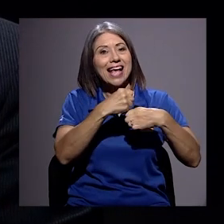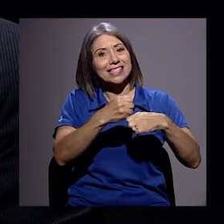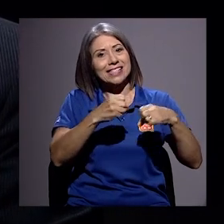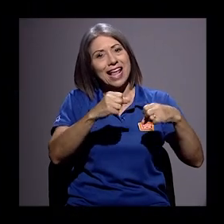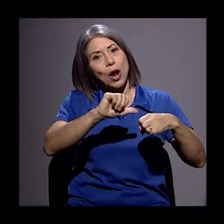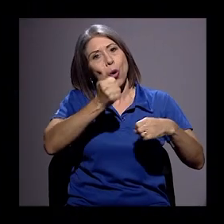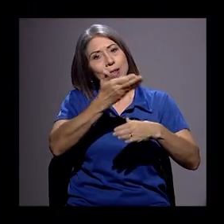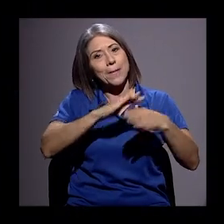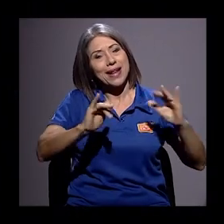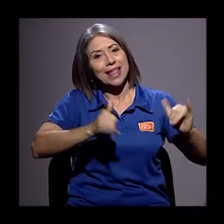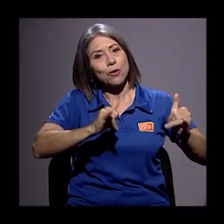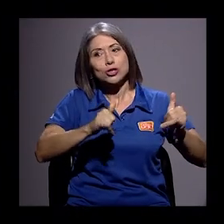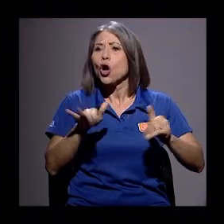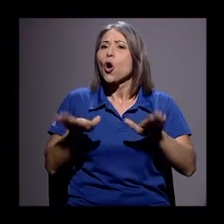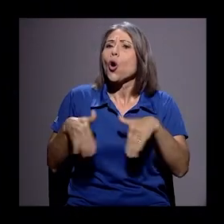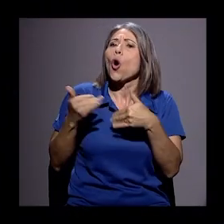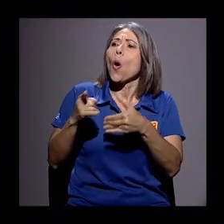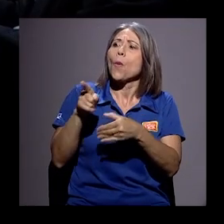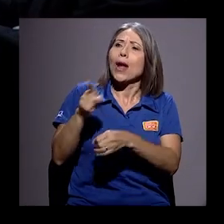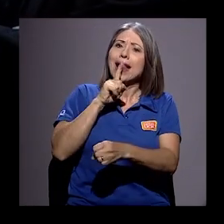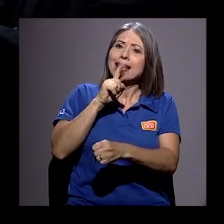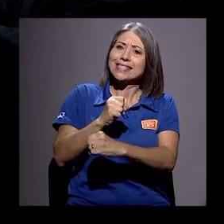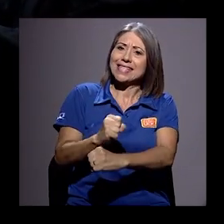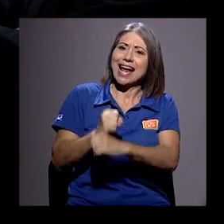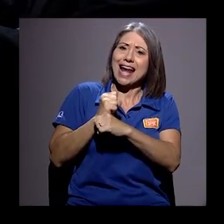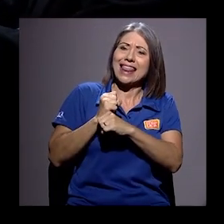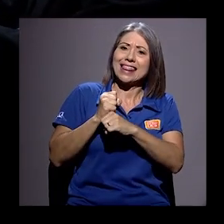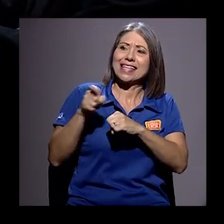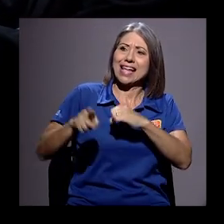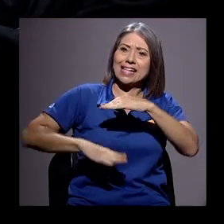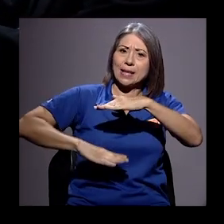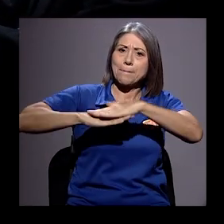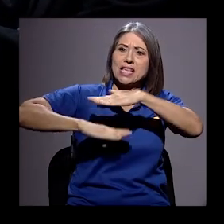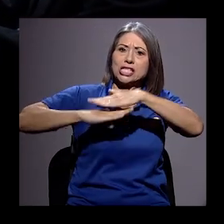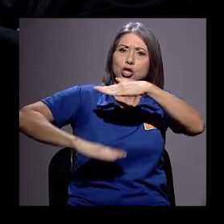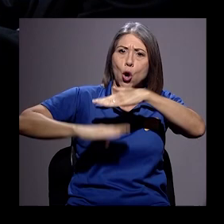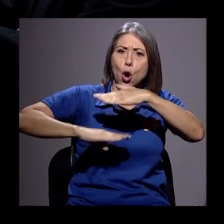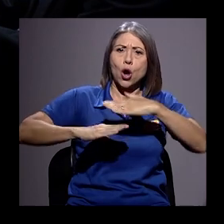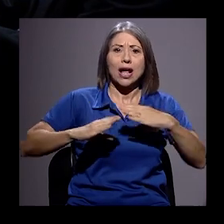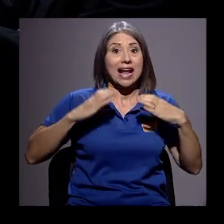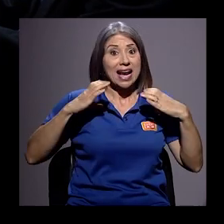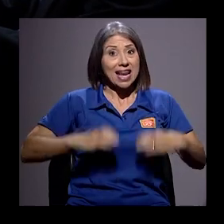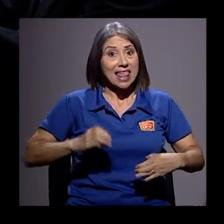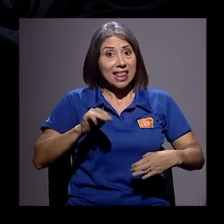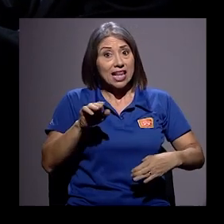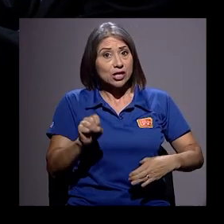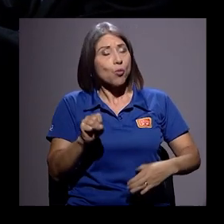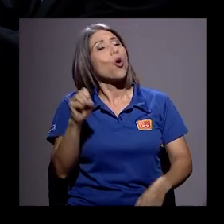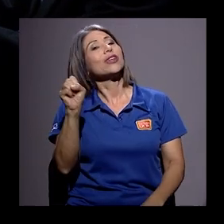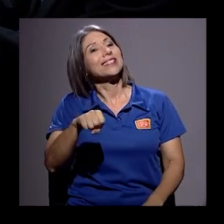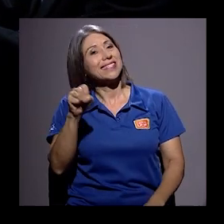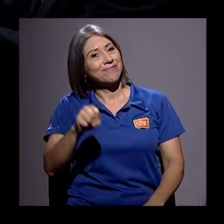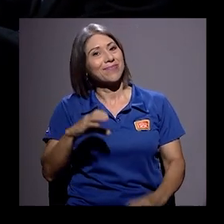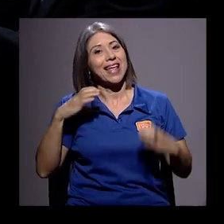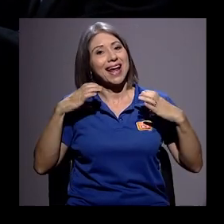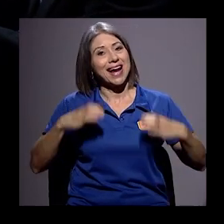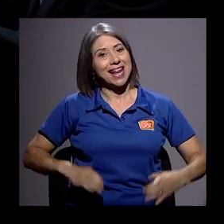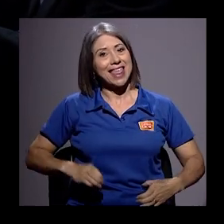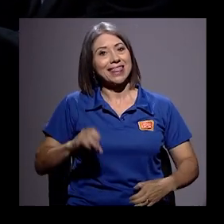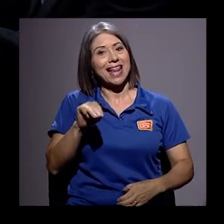juego como se garantiza ese piso bueno si hay prácticas verdad yo planteo redondo de clientelismo